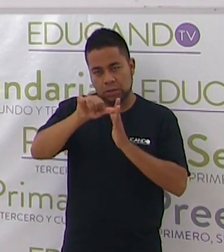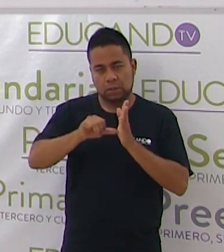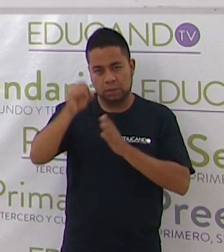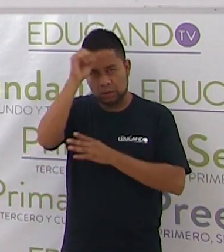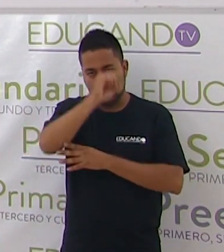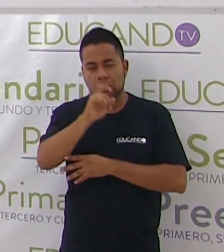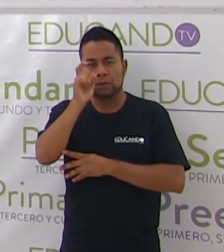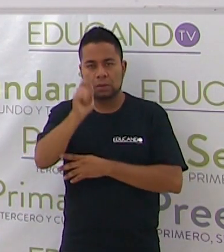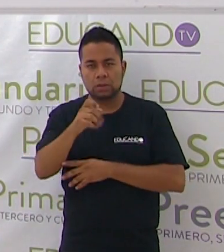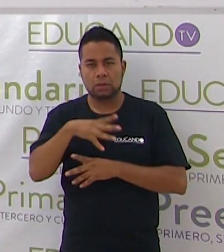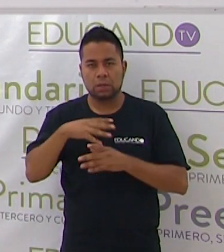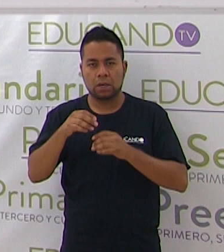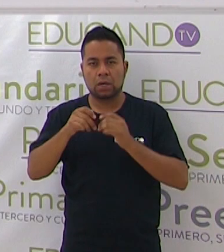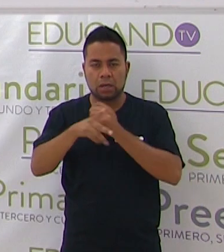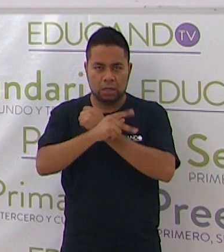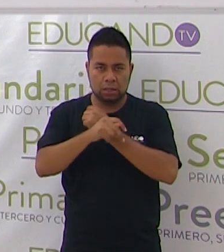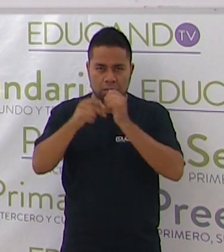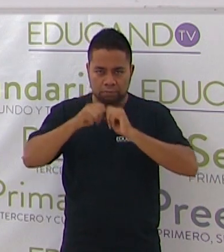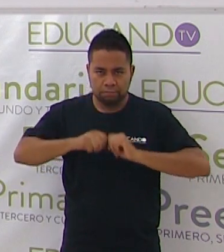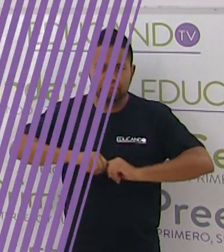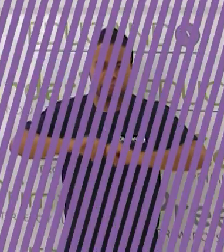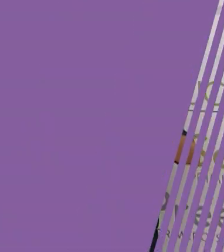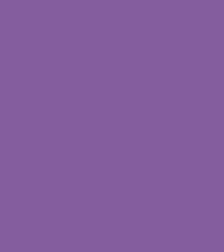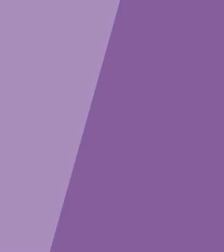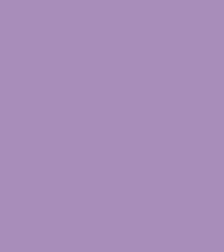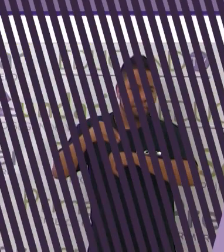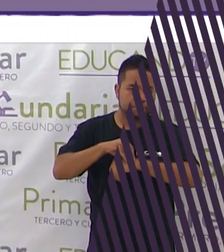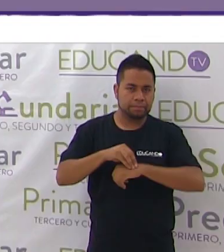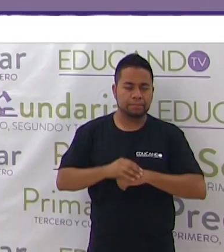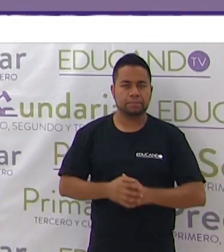la que vamos a ver en pantalla. Adelante, por favor.